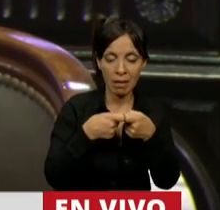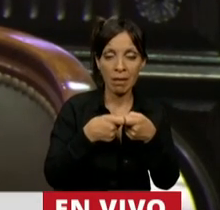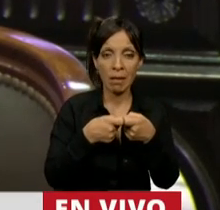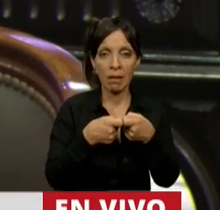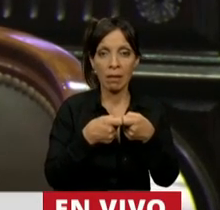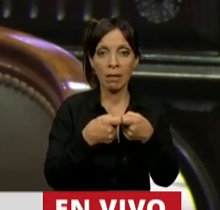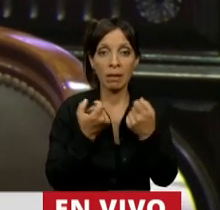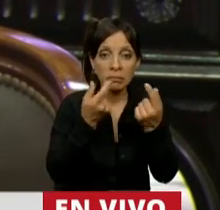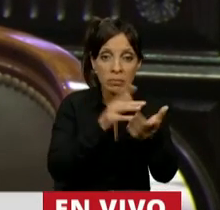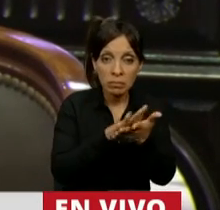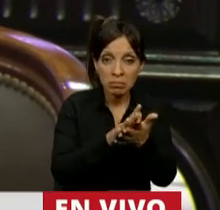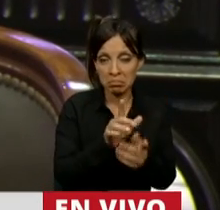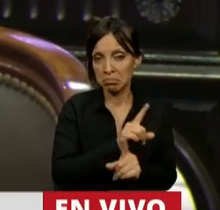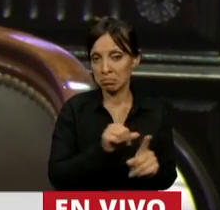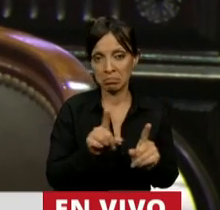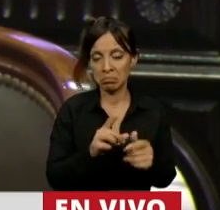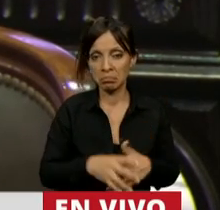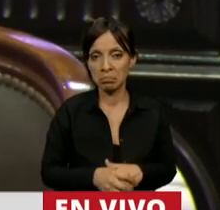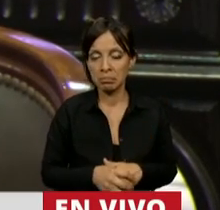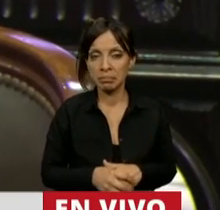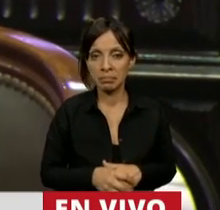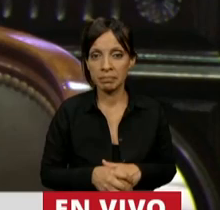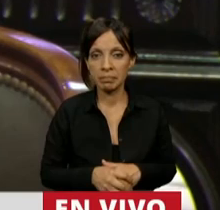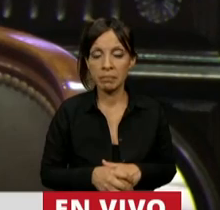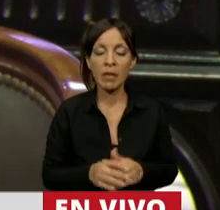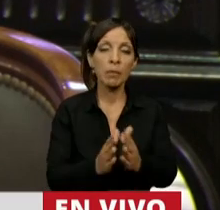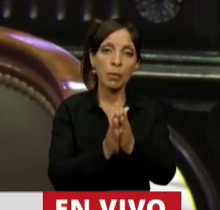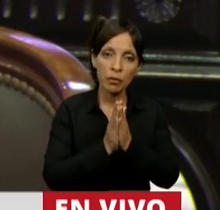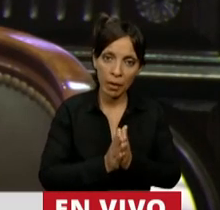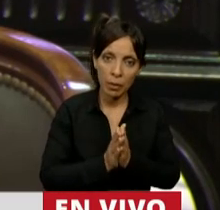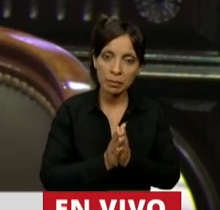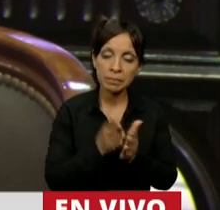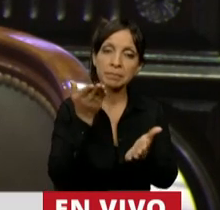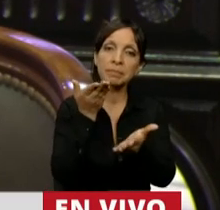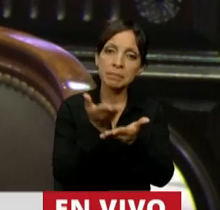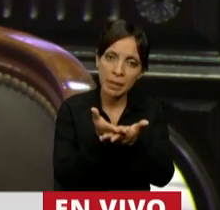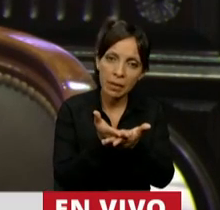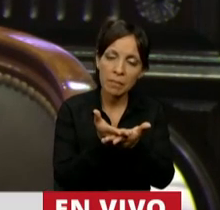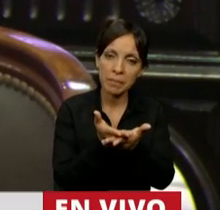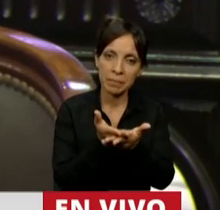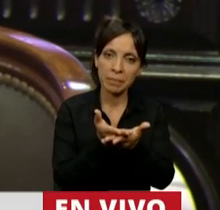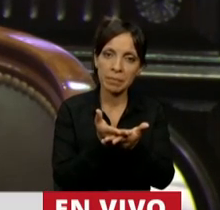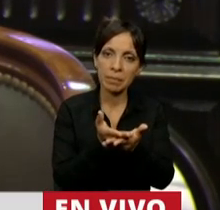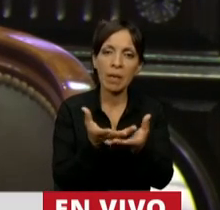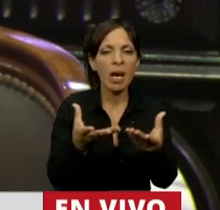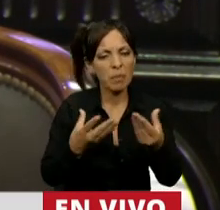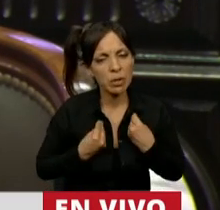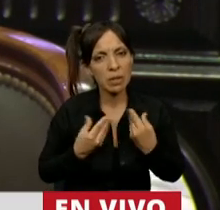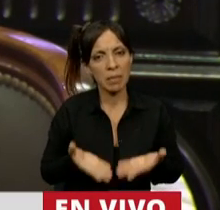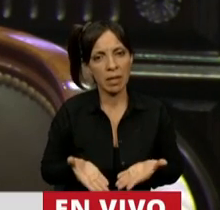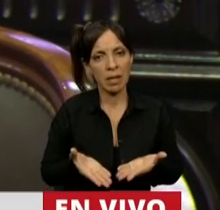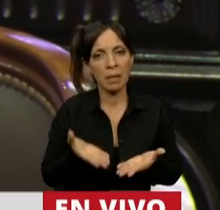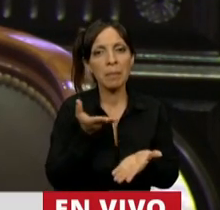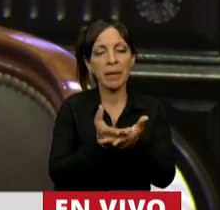no da soluciones a los pedidos de nuestros vecinos. Por favor, les pido, acompáñenme en este